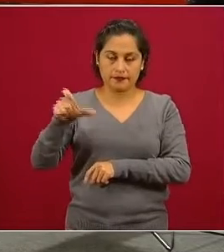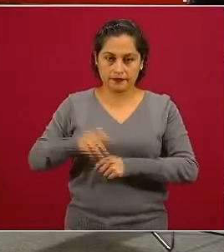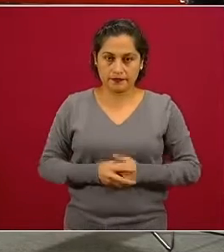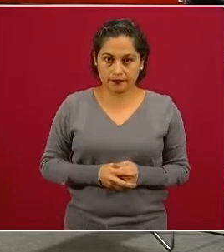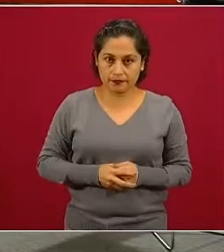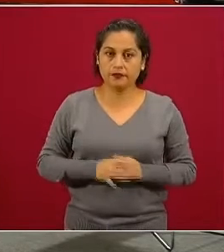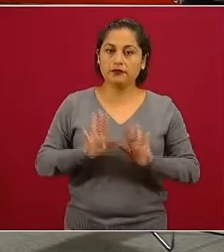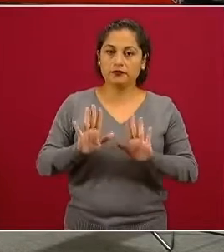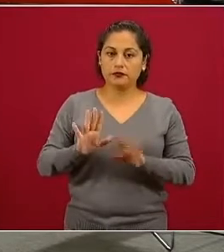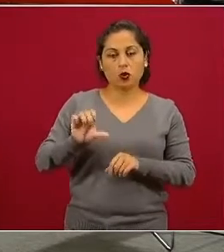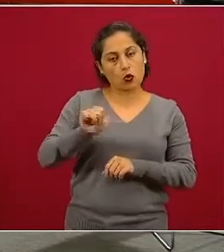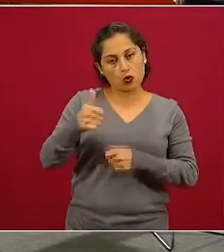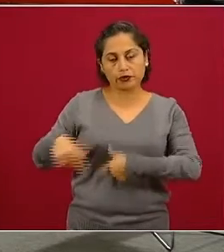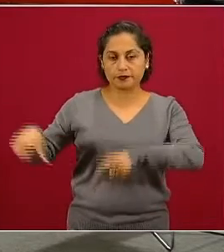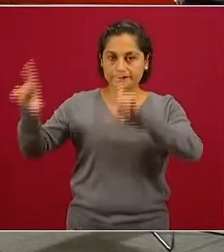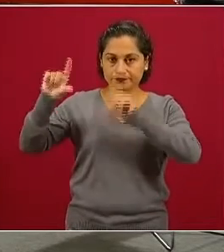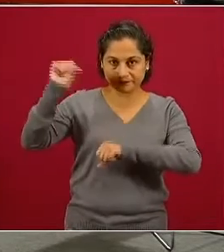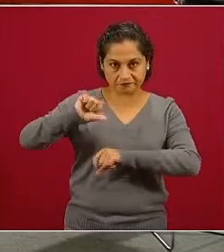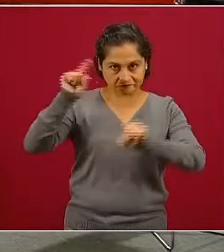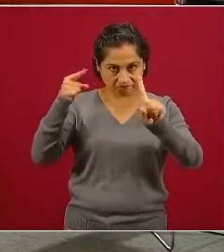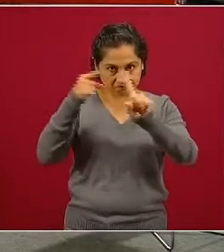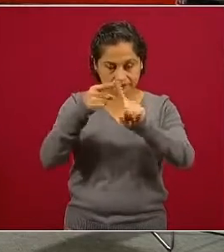bueno, ahí está el comparativo,